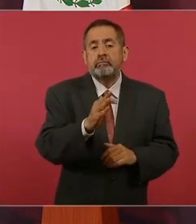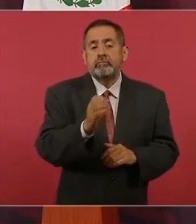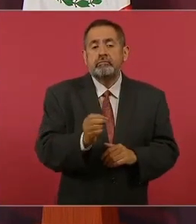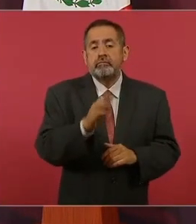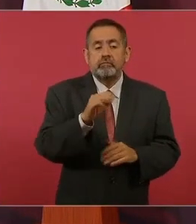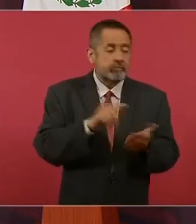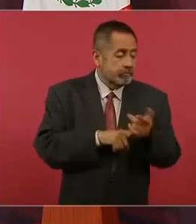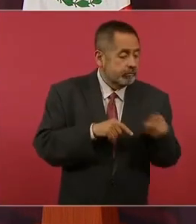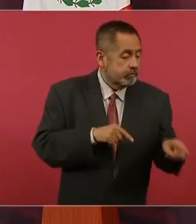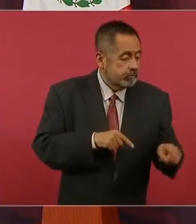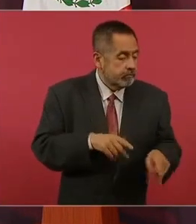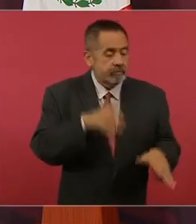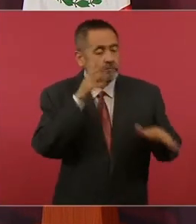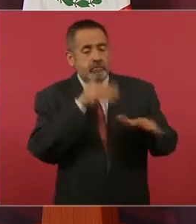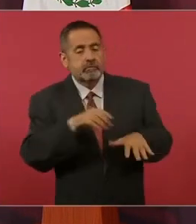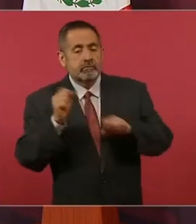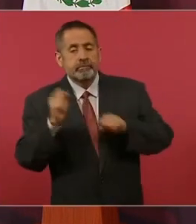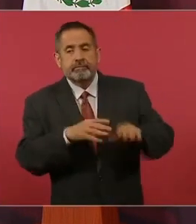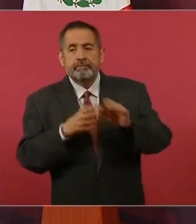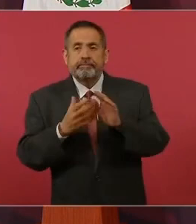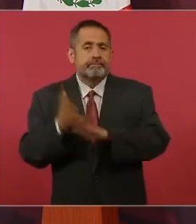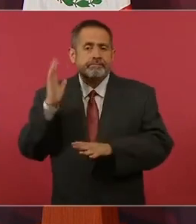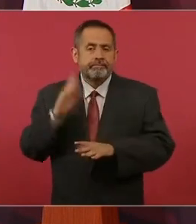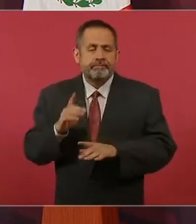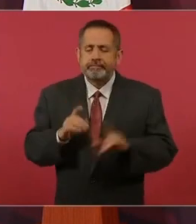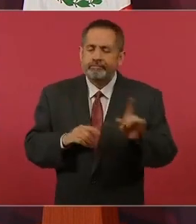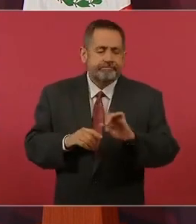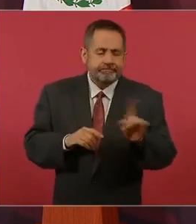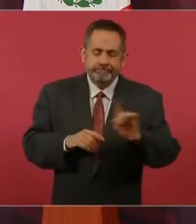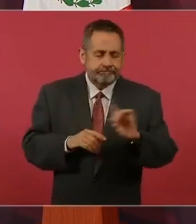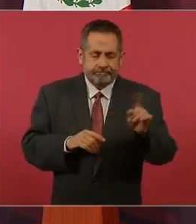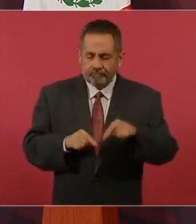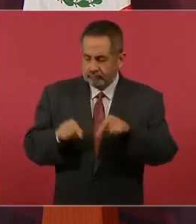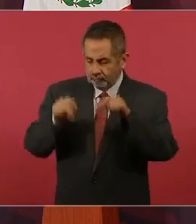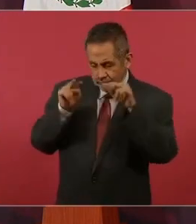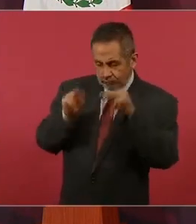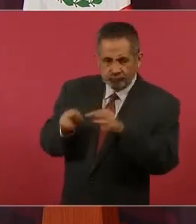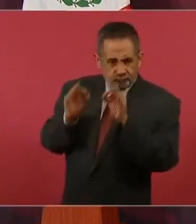saldrían corriendo, ¿no? Les daría miedo.